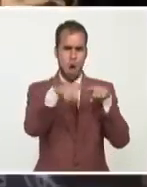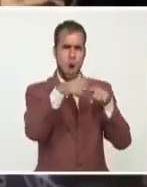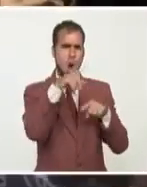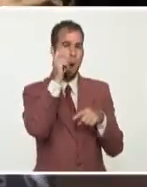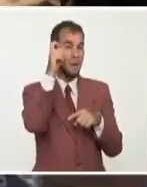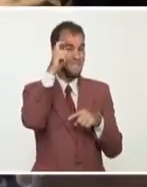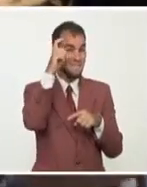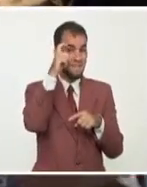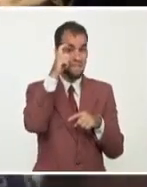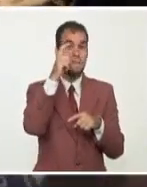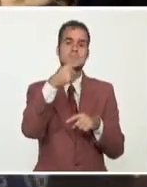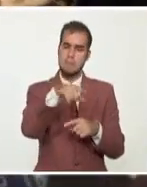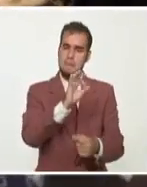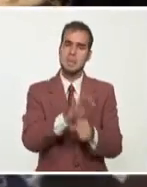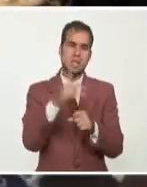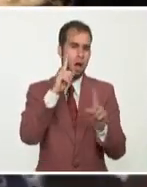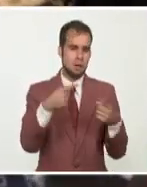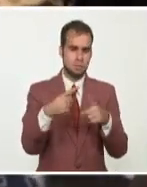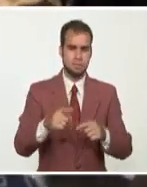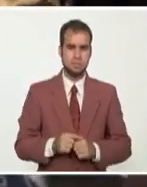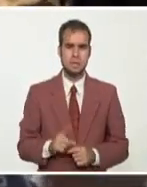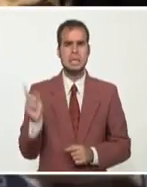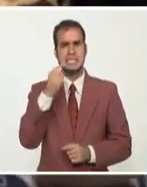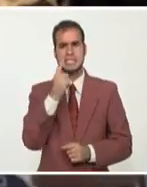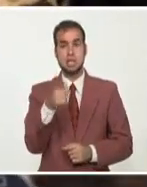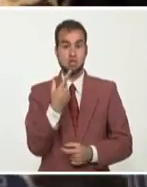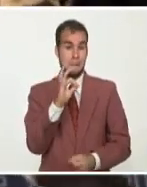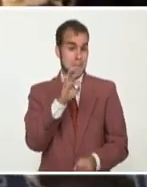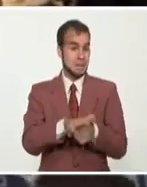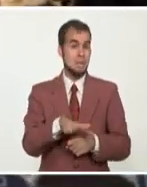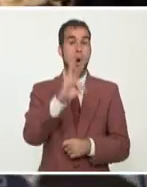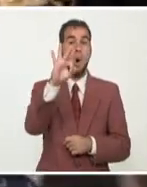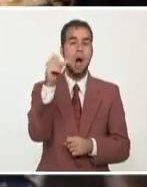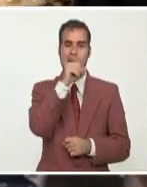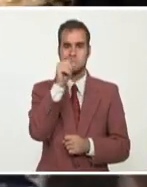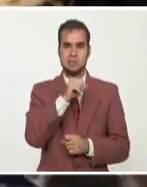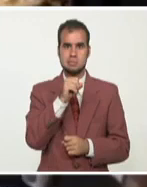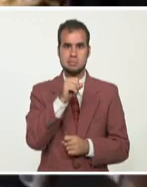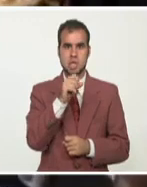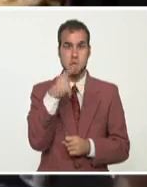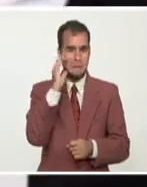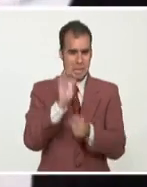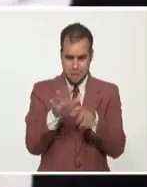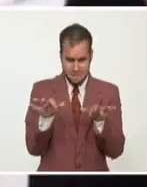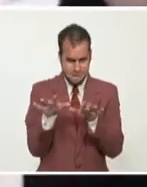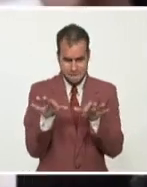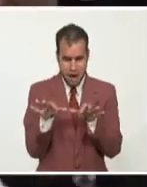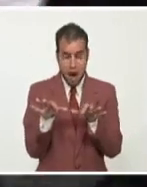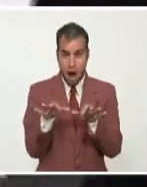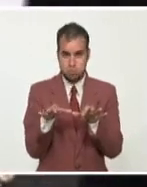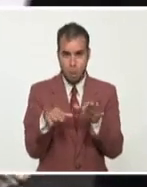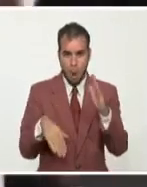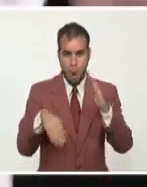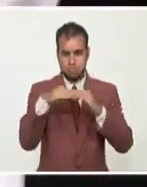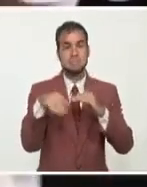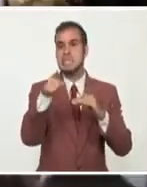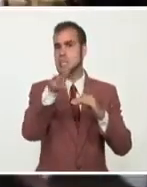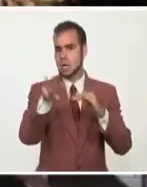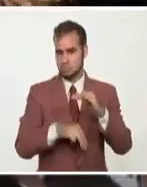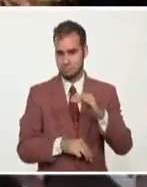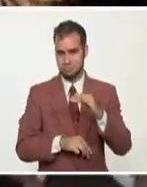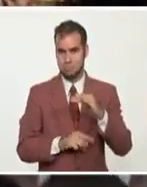Álvarez. Pensamos inicialmente en 8 temas. Ajá. Y terminamos haciendo creo que 13 temas, una cosa de esas. Y decidimos dedicar este